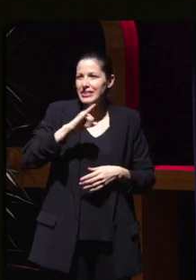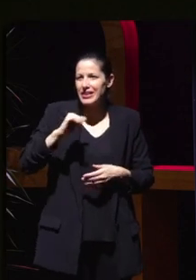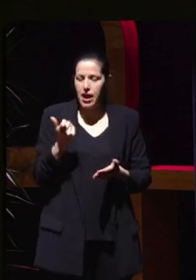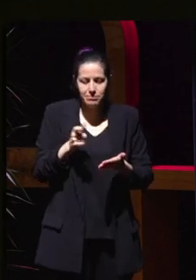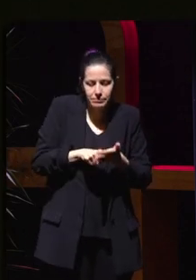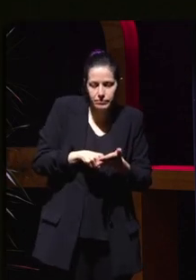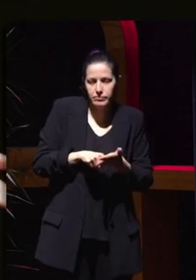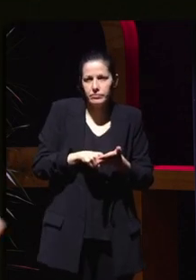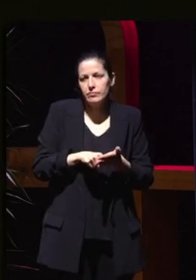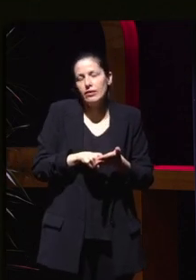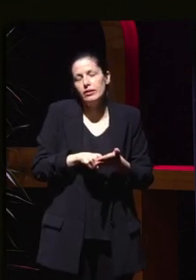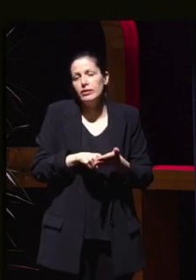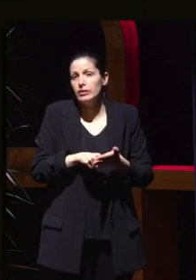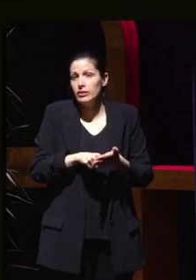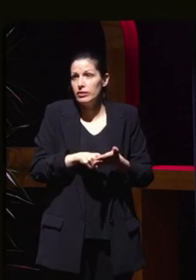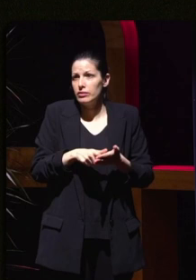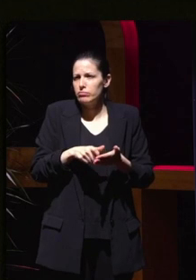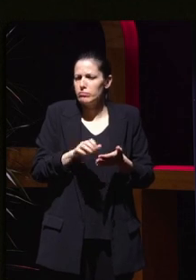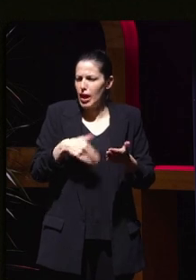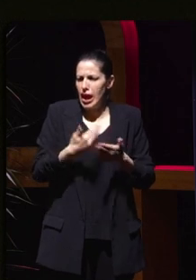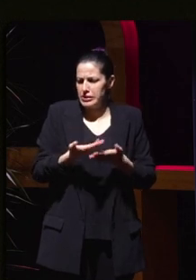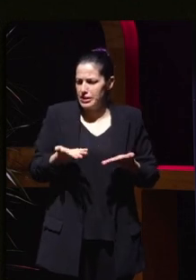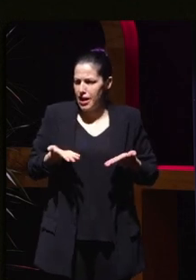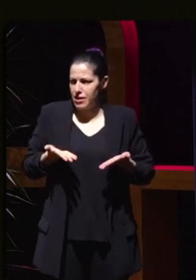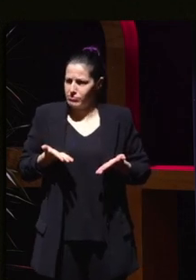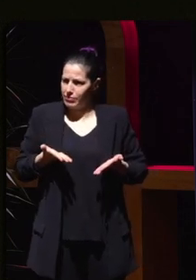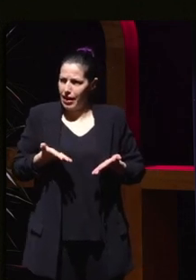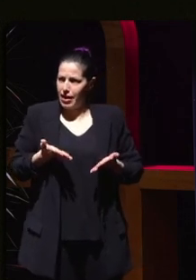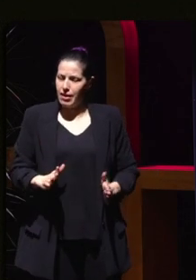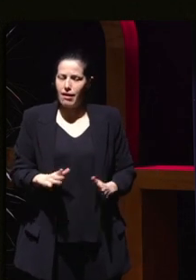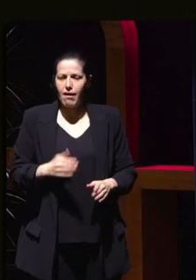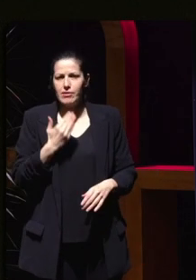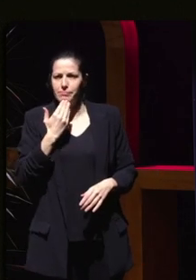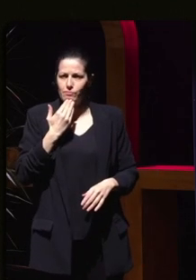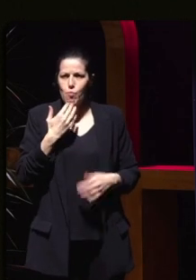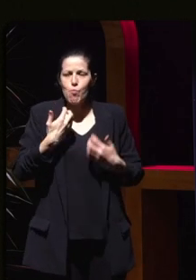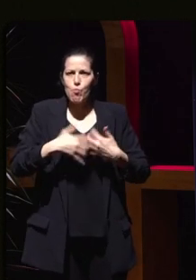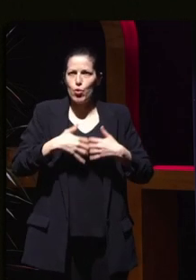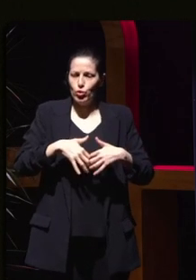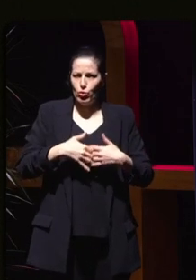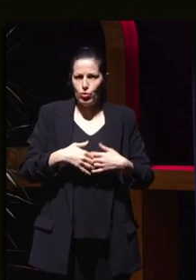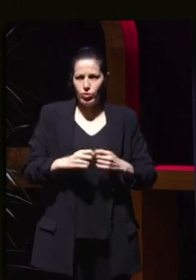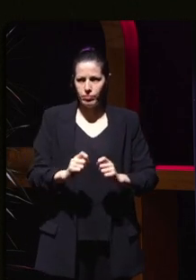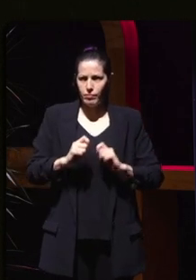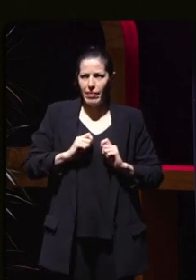día y pues a miñafilla un poco motor que me llevó a instinto